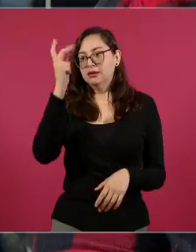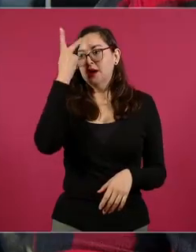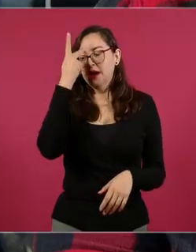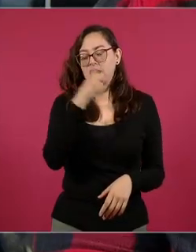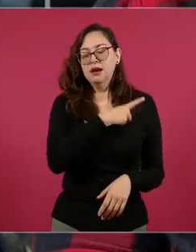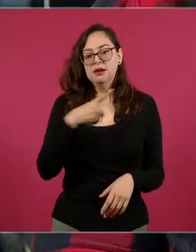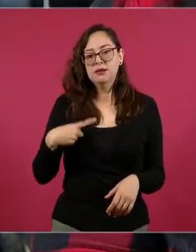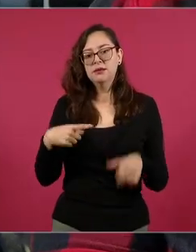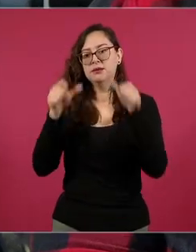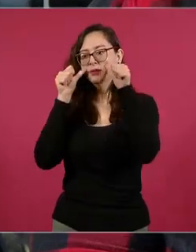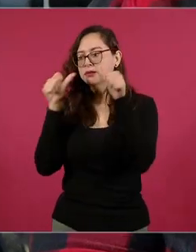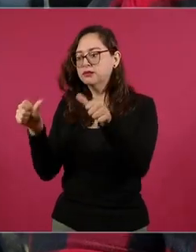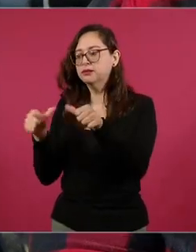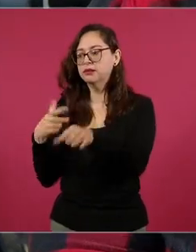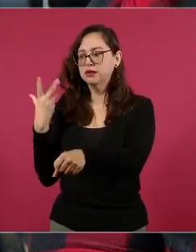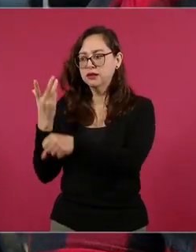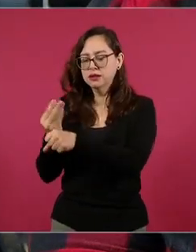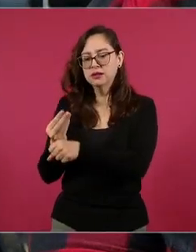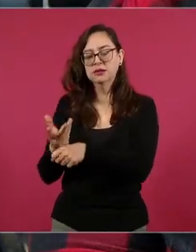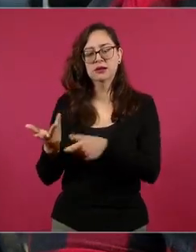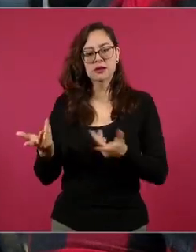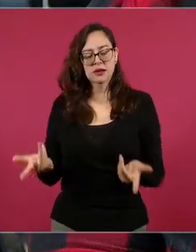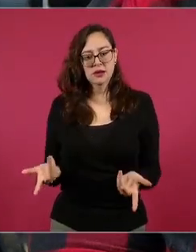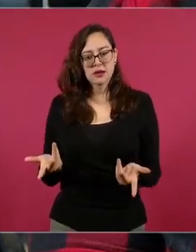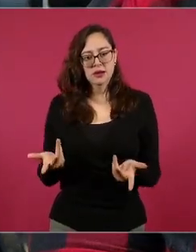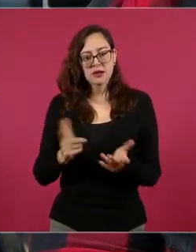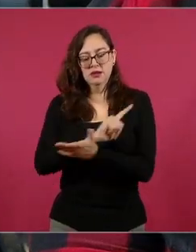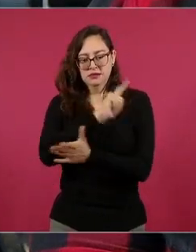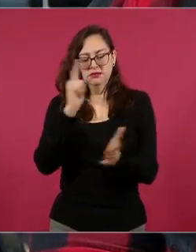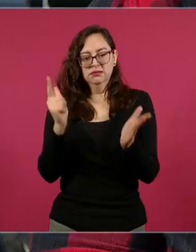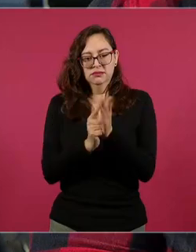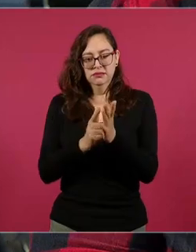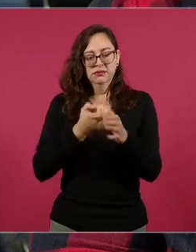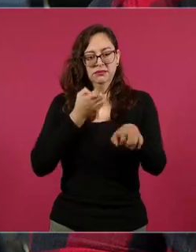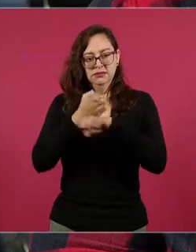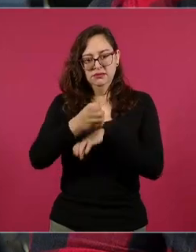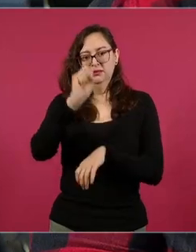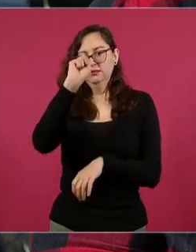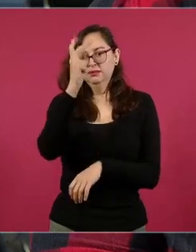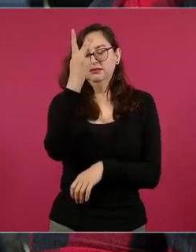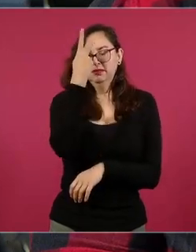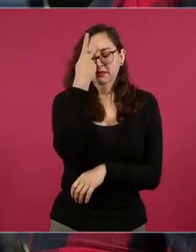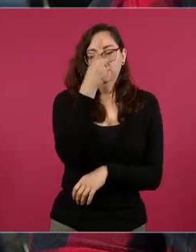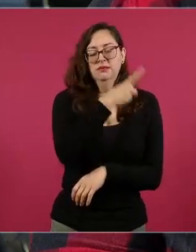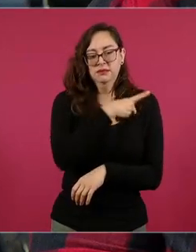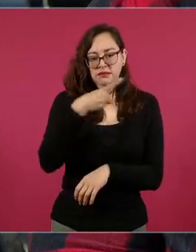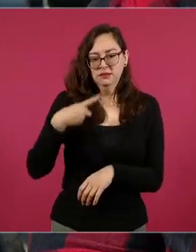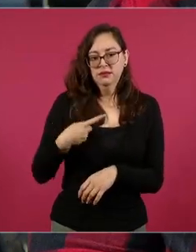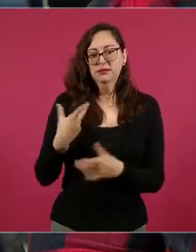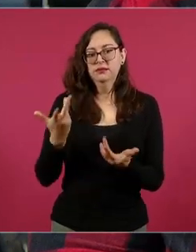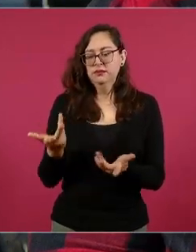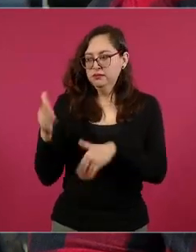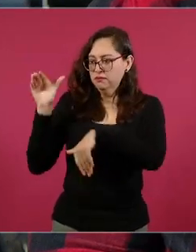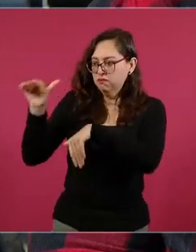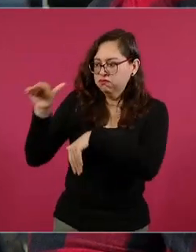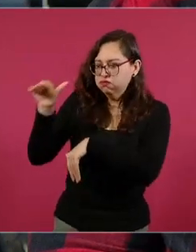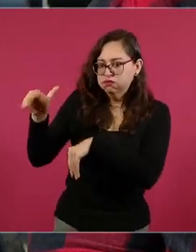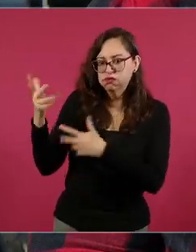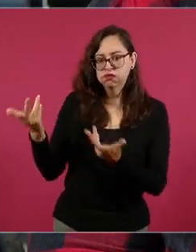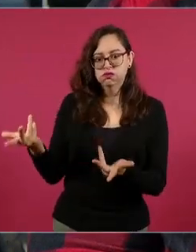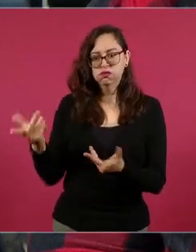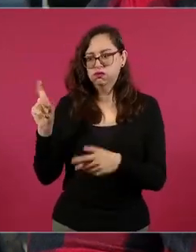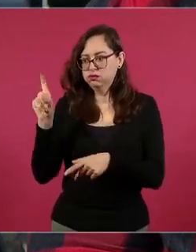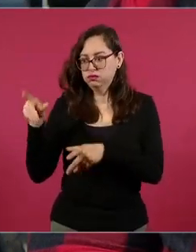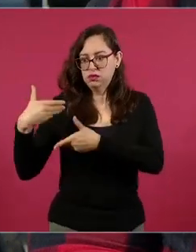cartas en el asunto y, como le corresponde según las leyes locales, atendiera el caso y